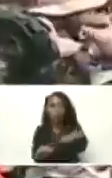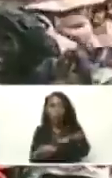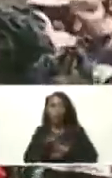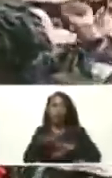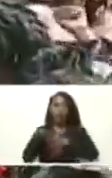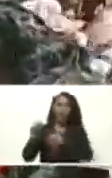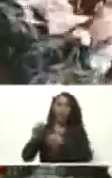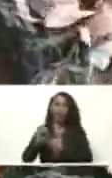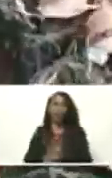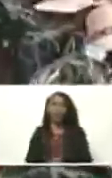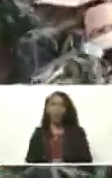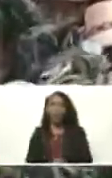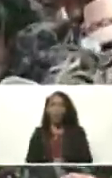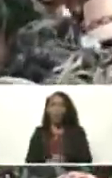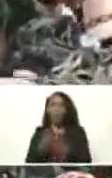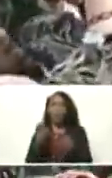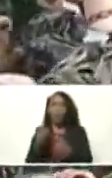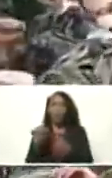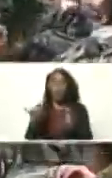imperialistas con el WhatsApp.